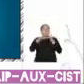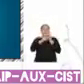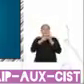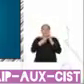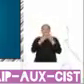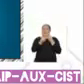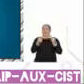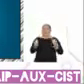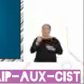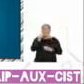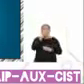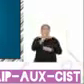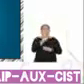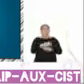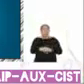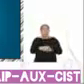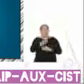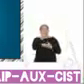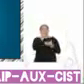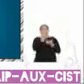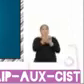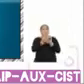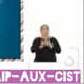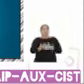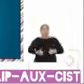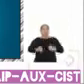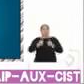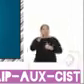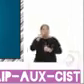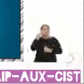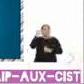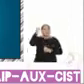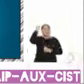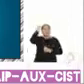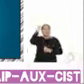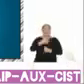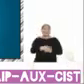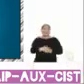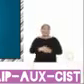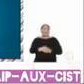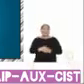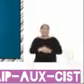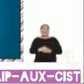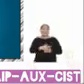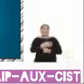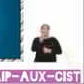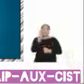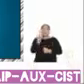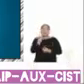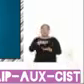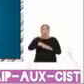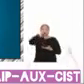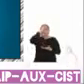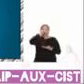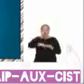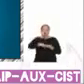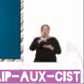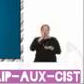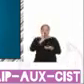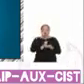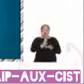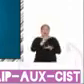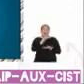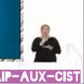y una de ellas es tener una buena calidad de vida cuando crezcas. Tener un mayor nivel educativo te da muchas